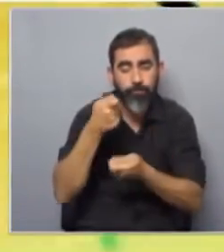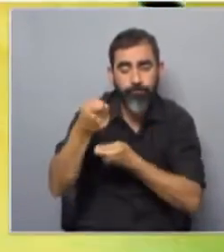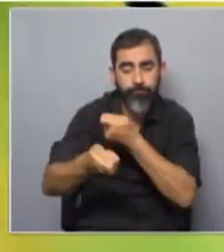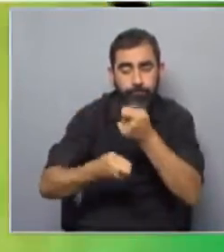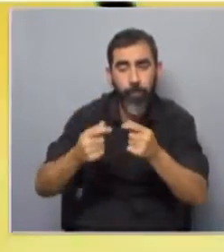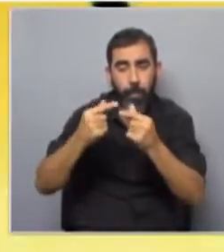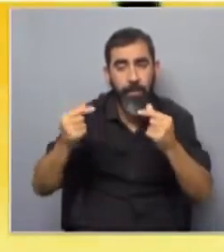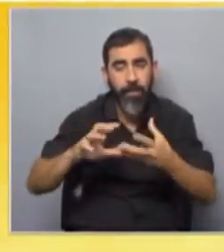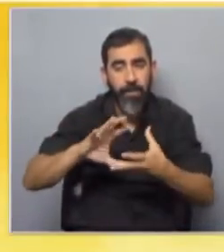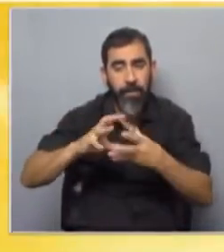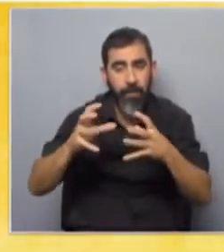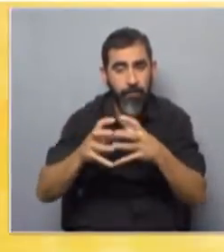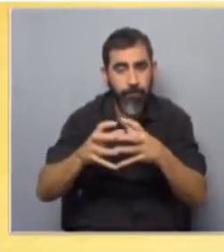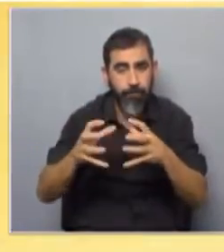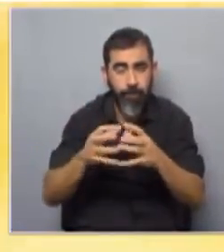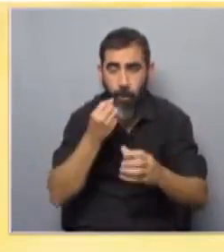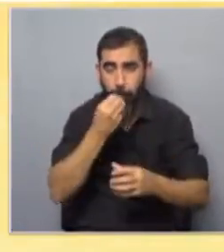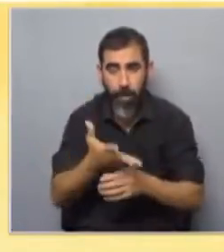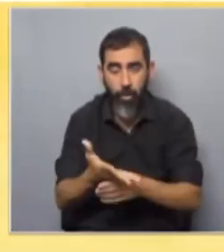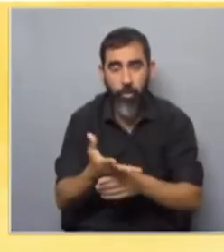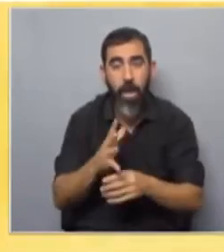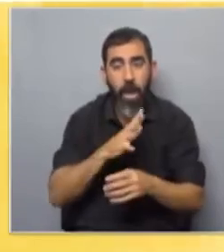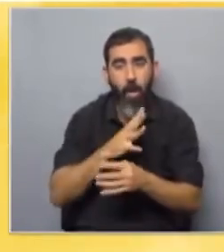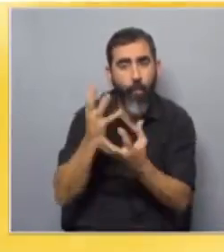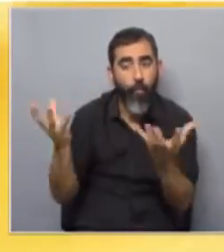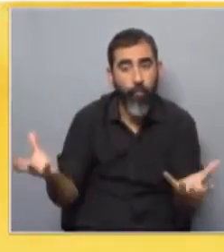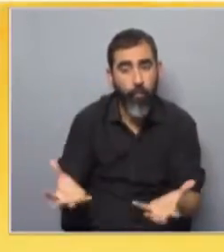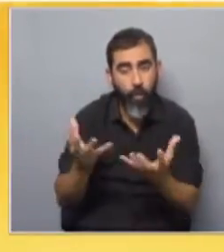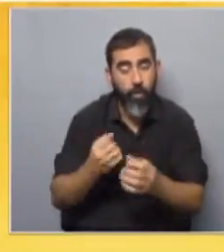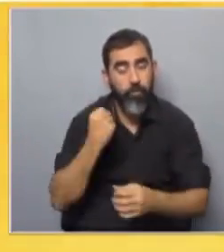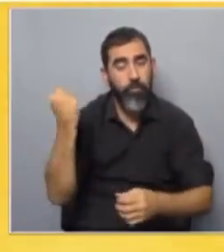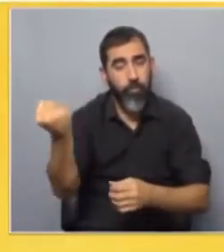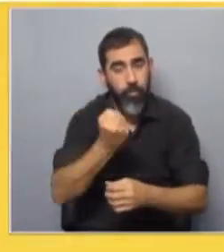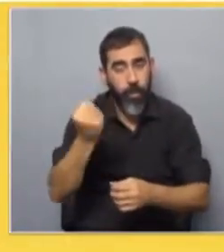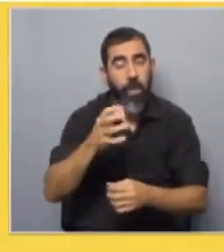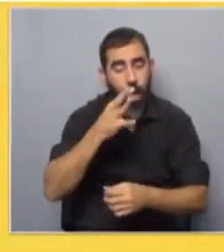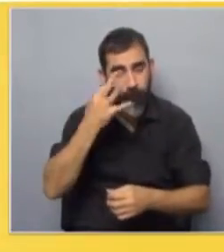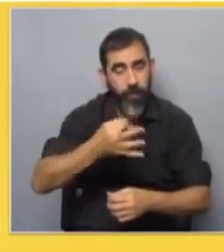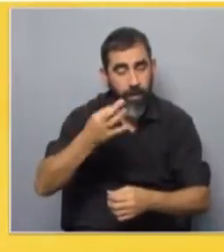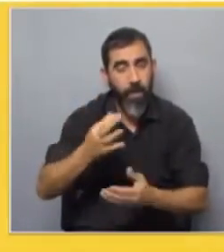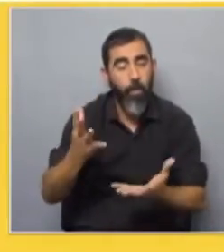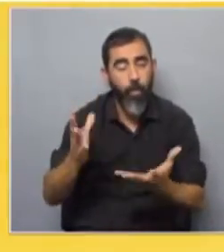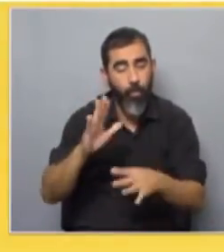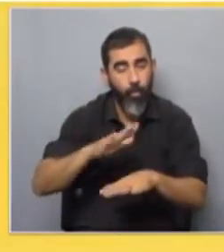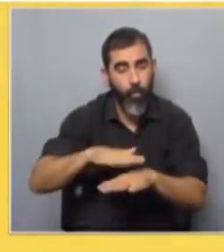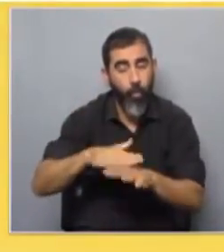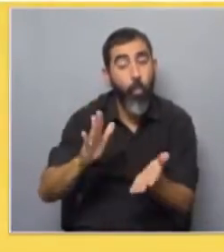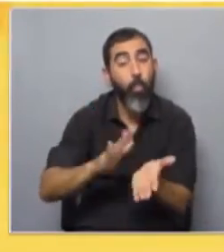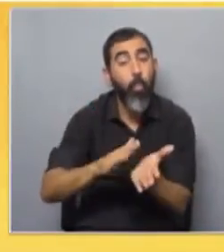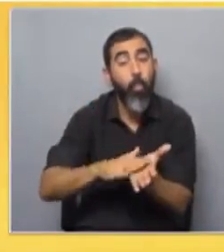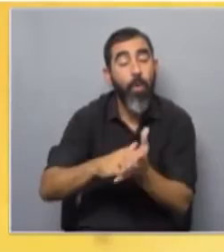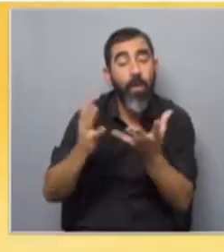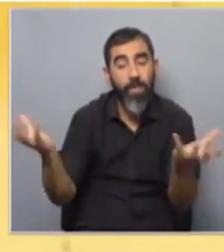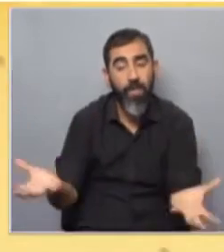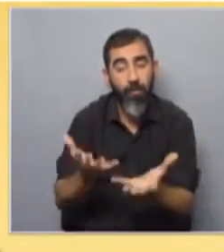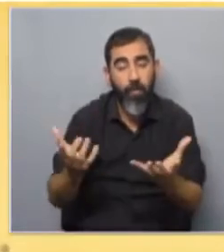a la matriz. Que hay, el fuego fue muy importante, hay mucha evidencia de termoalteración, que